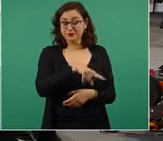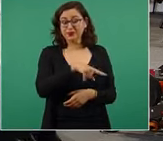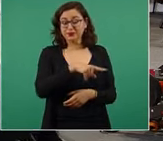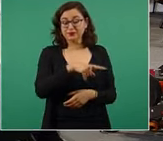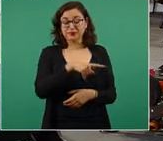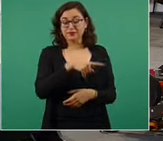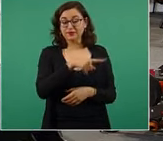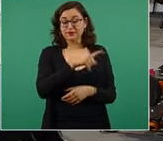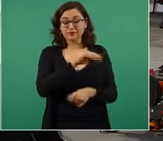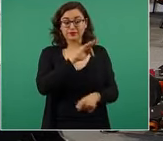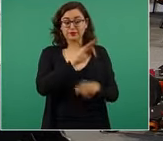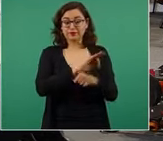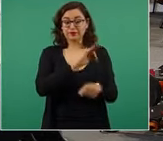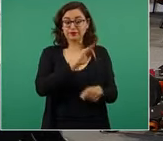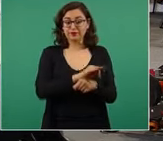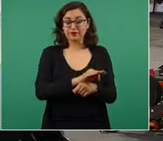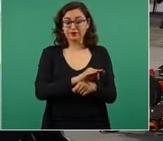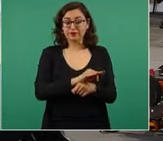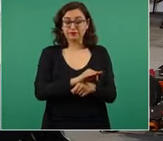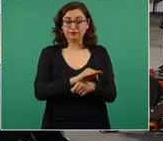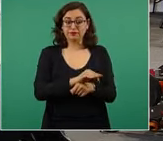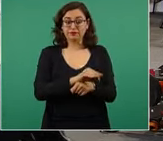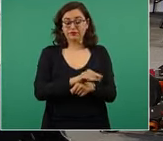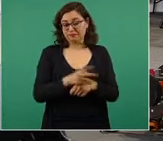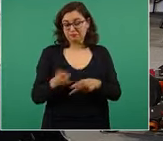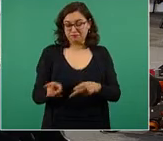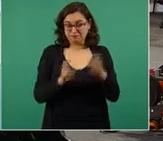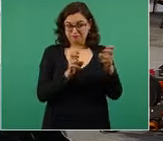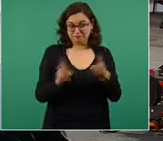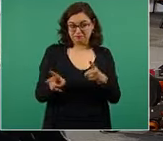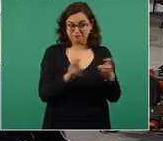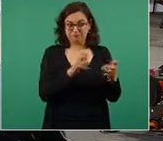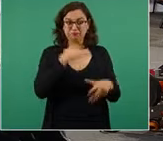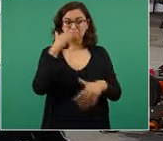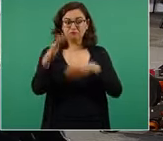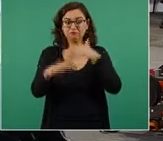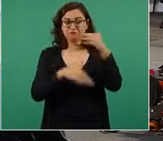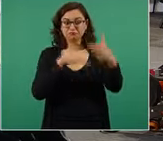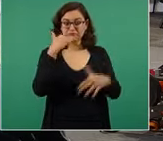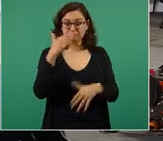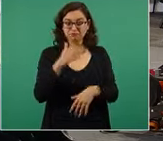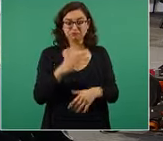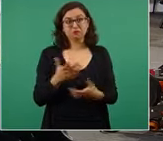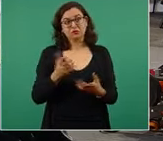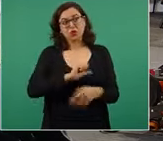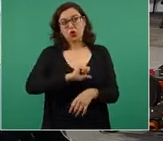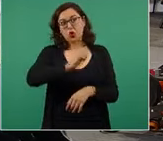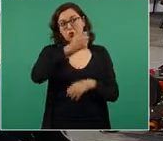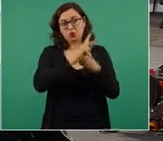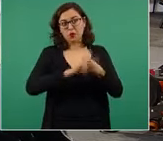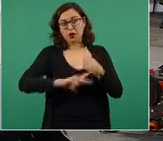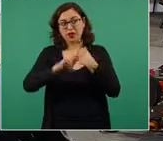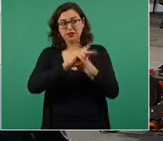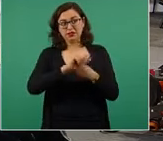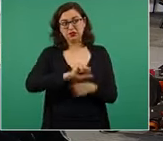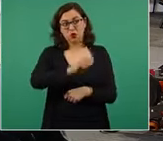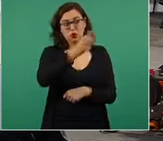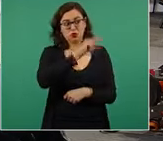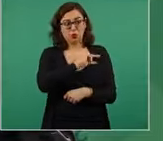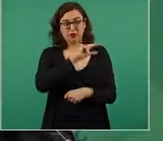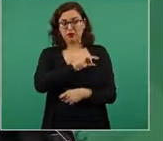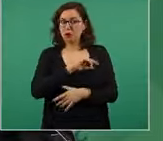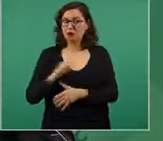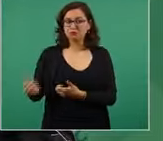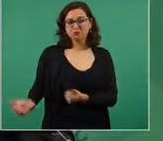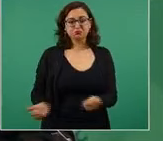defensores de la política de pillaje, de todo el saqueo que se llevó a cabo en el periodo